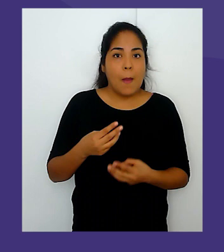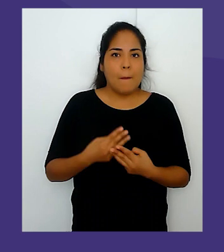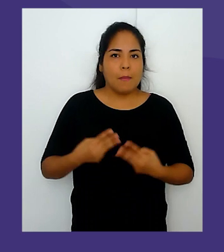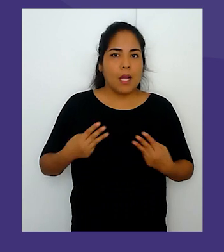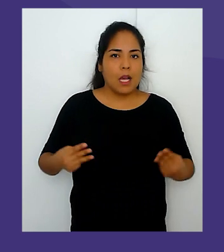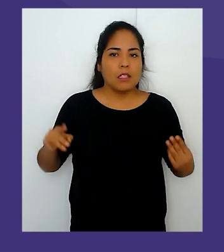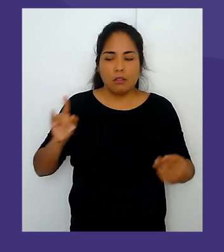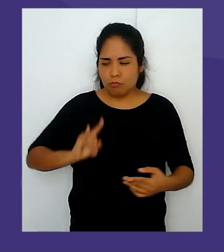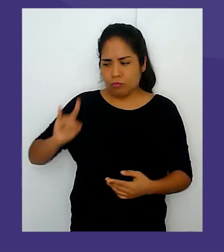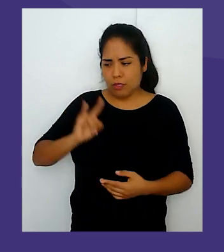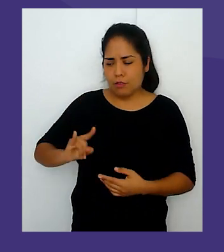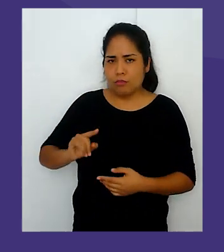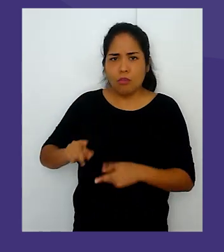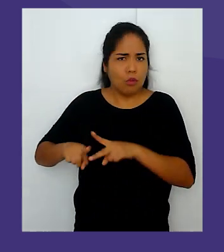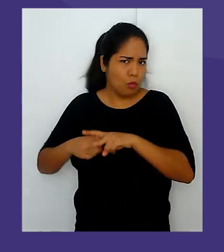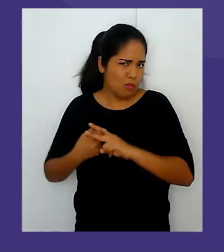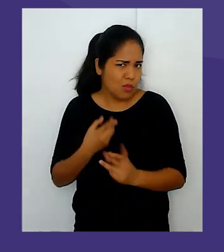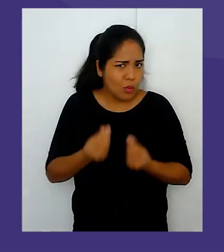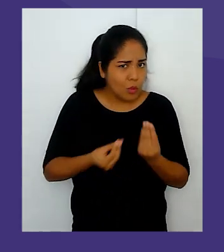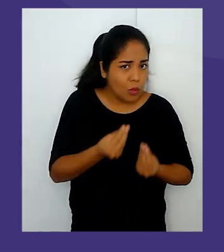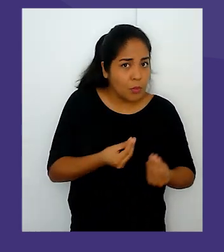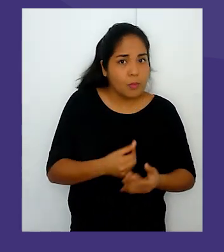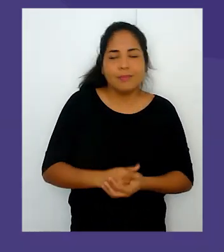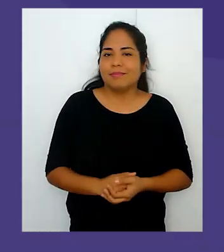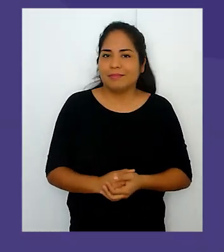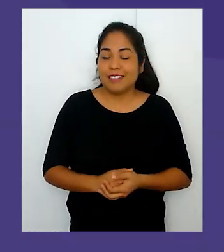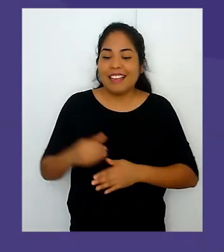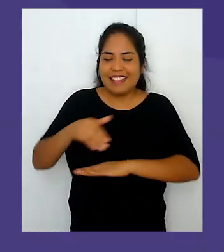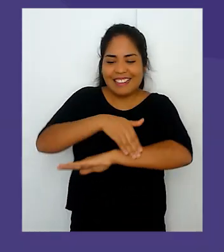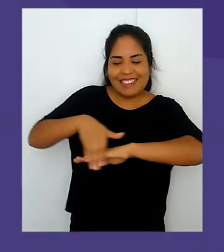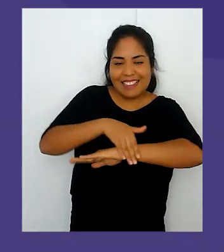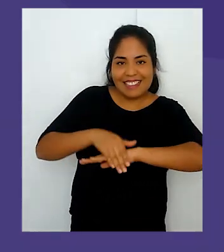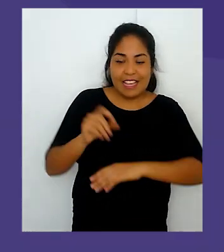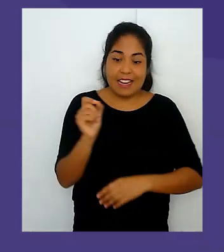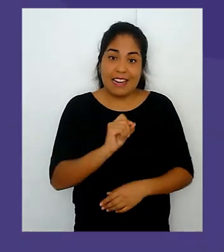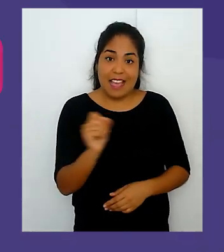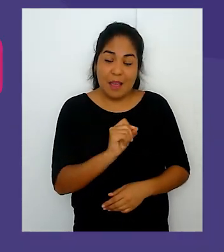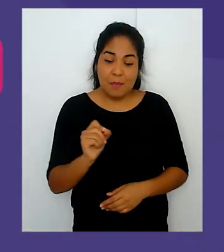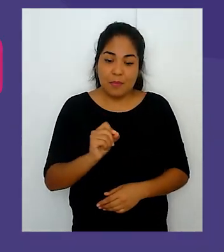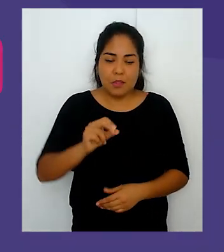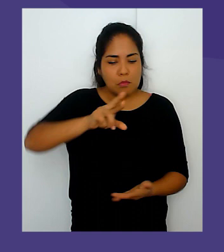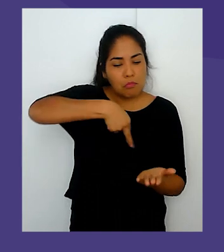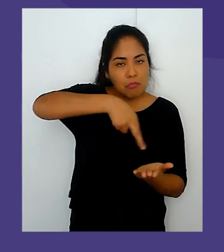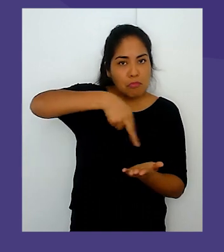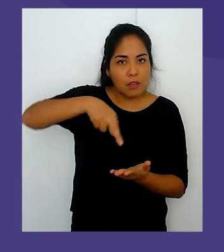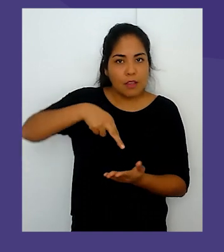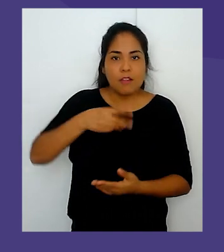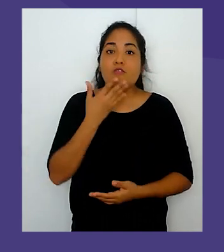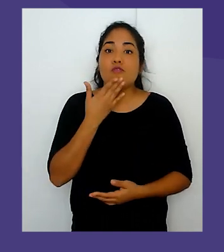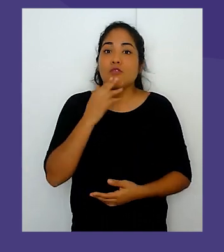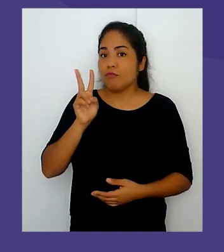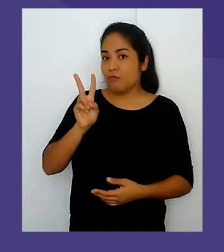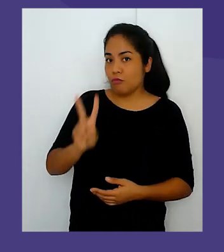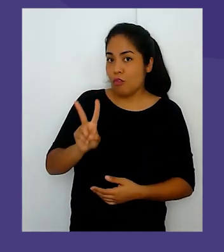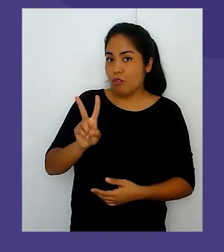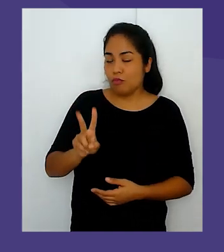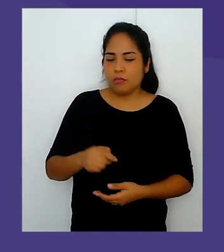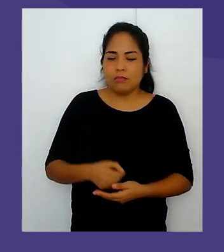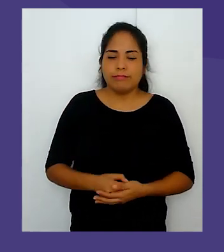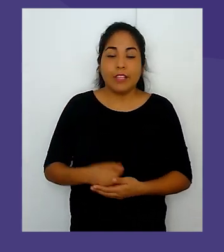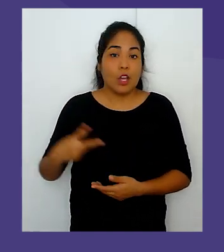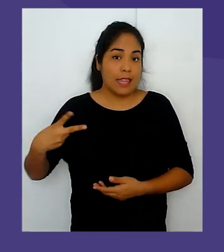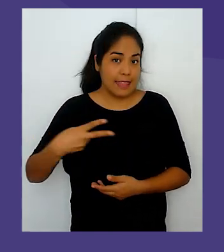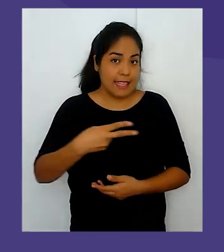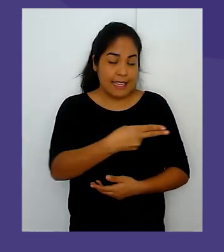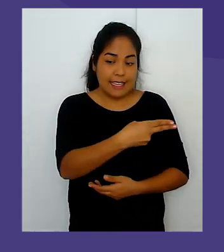materiales reciclados. Para armar mi tablero, ¿qué necesito? Una regla, un lápiz, un pincel, témperas de dos